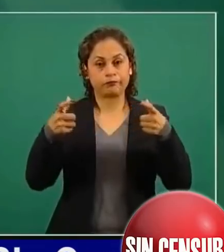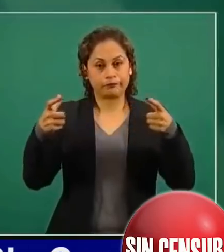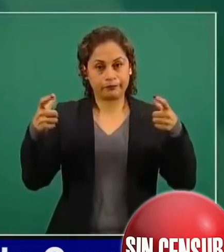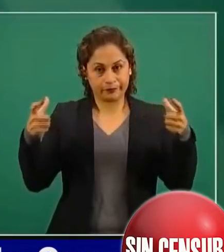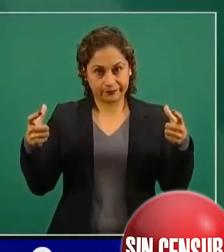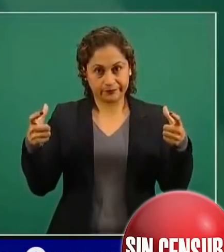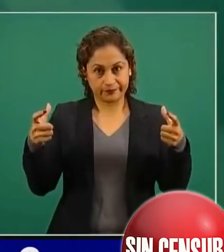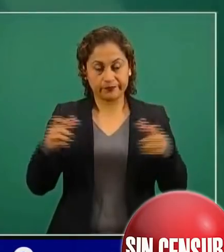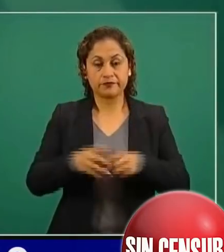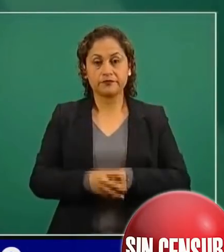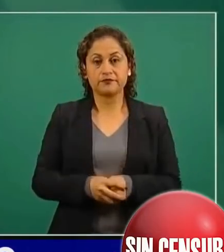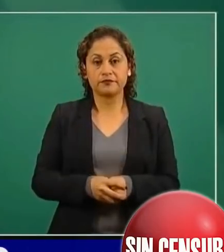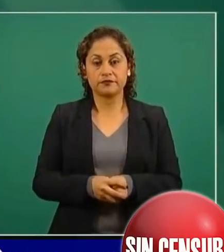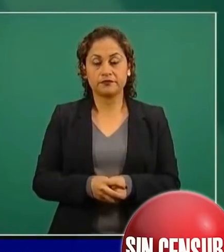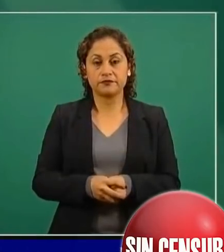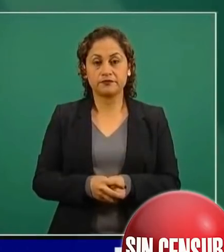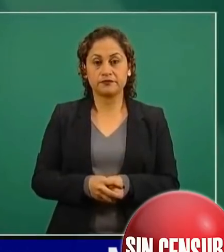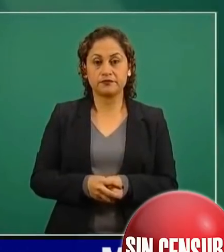la